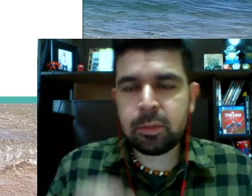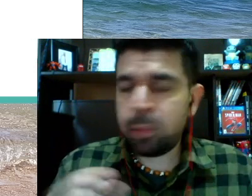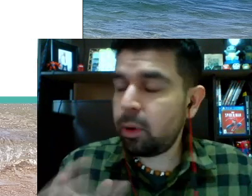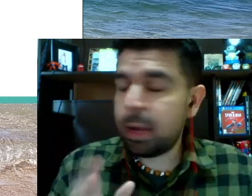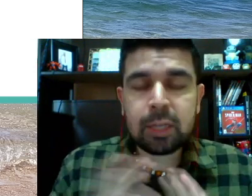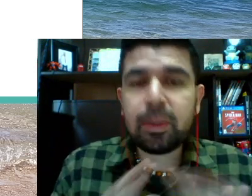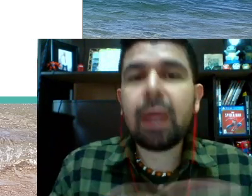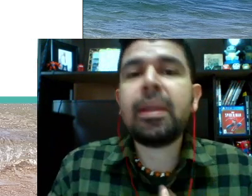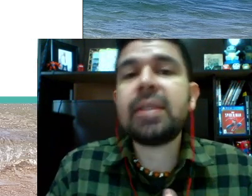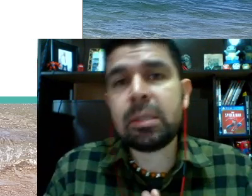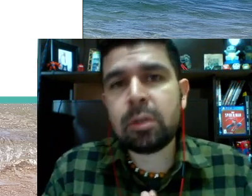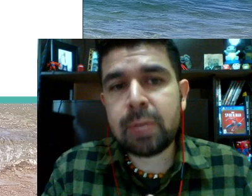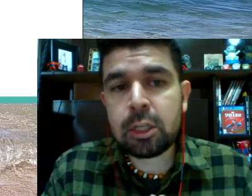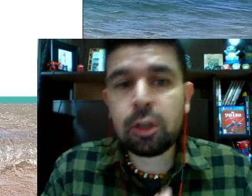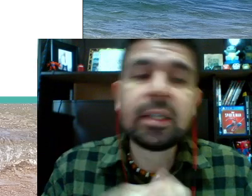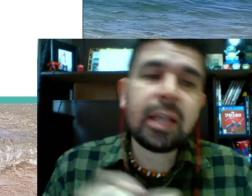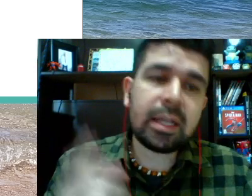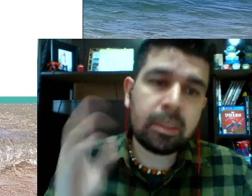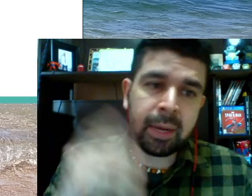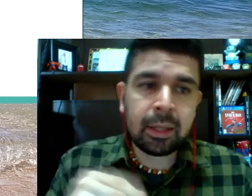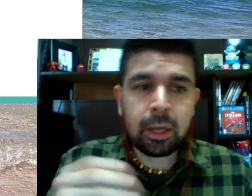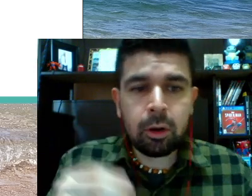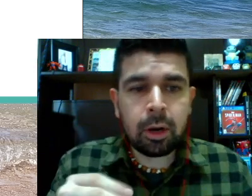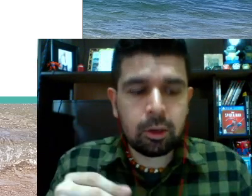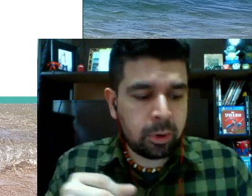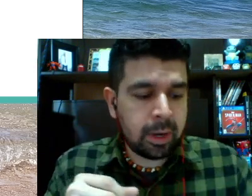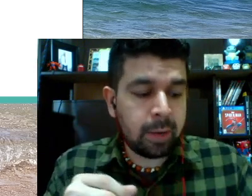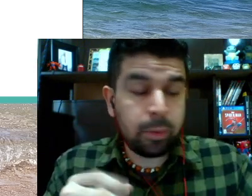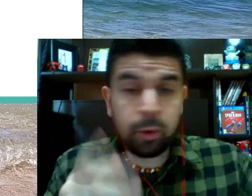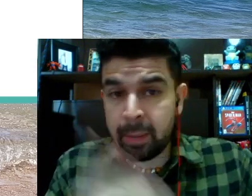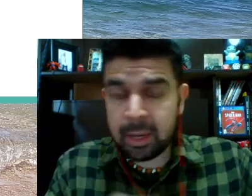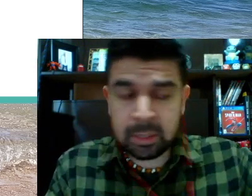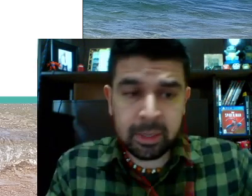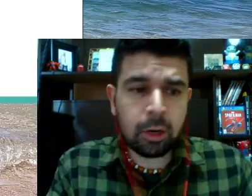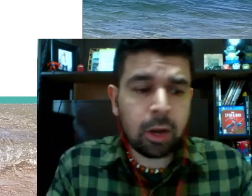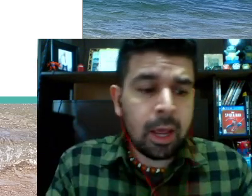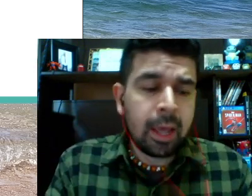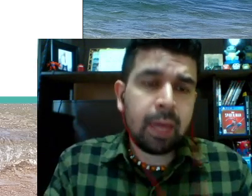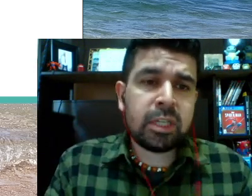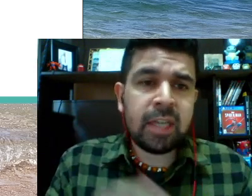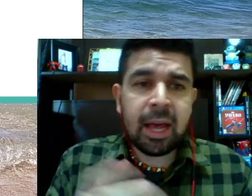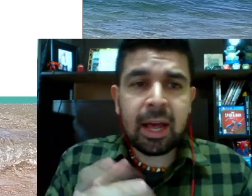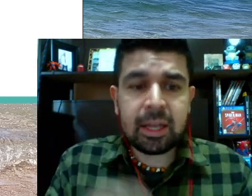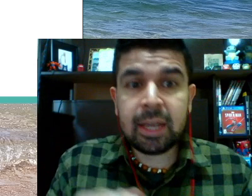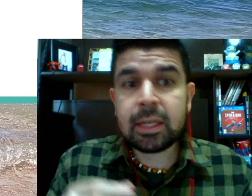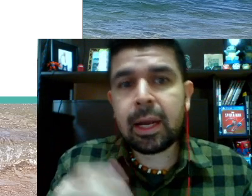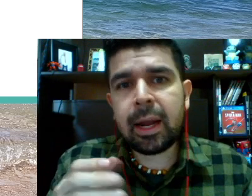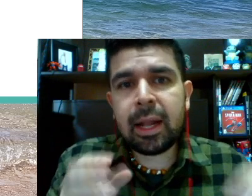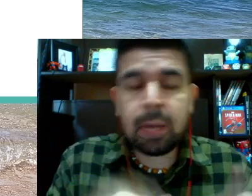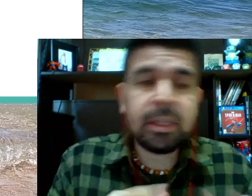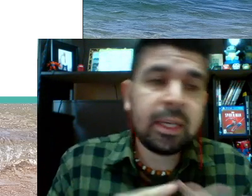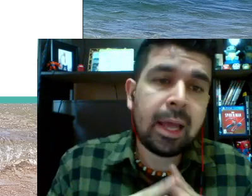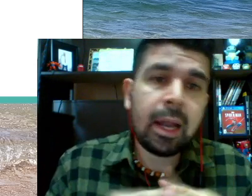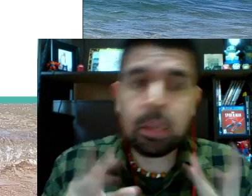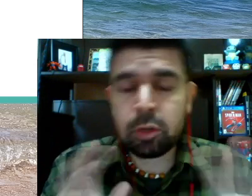pruebe estas palabras ya las hemos visto desde la semana anterior en el programa de la semana anterior y pues sí ya sigues el canal